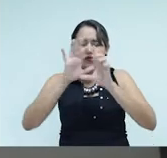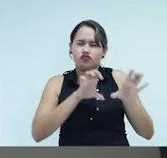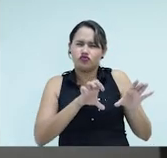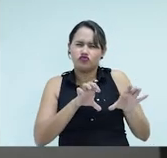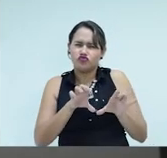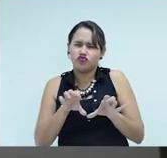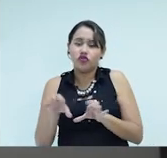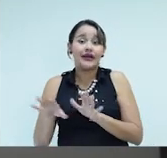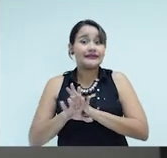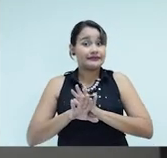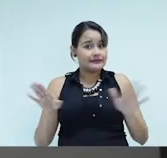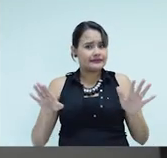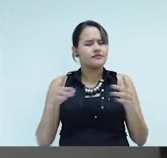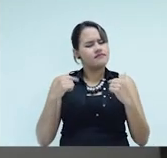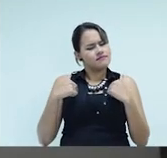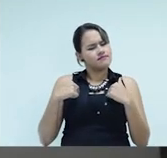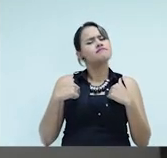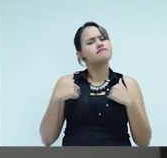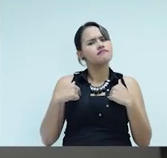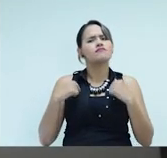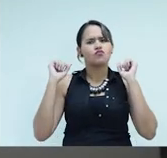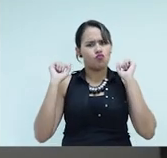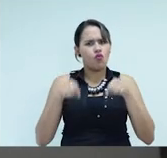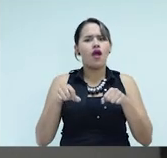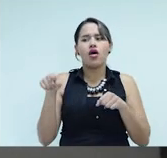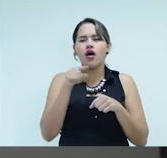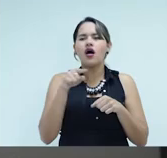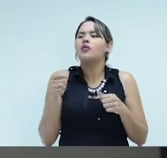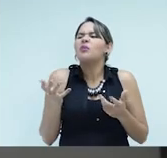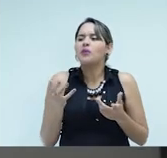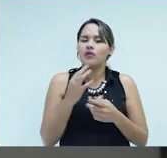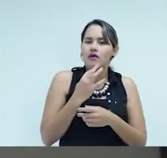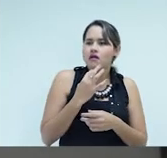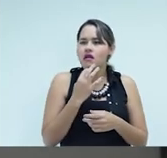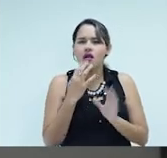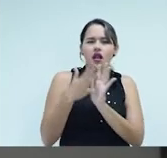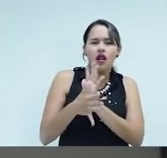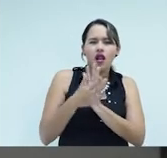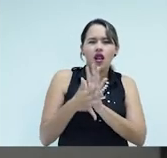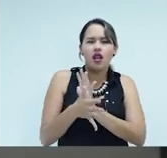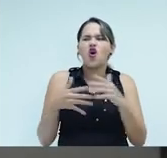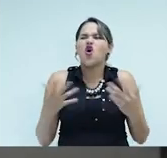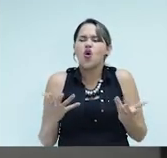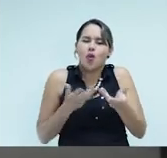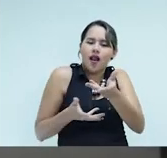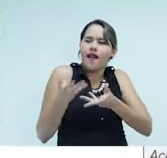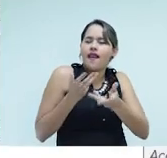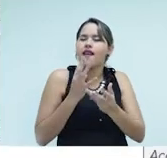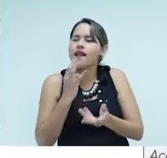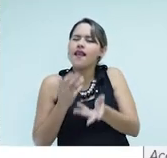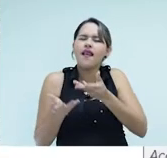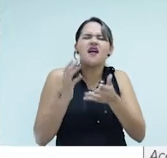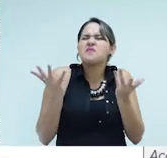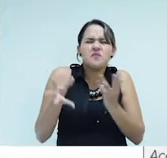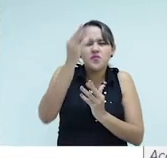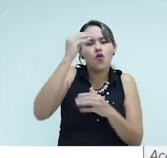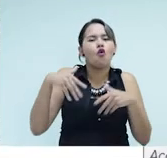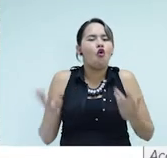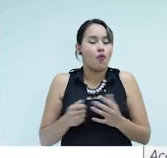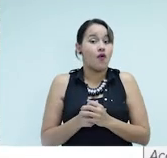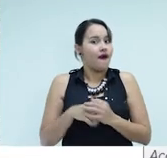pasiva. Tenemos la parte más importante que son los videos hechos por los mismos estudiantes para demostrar las habilidades